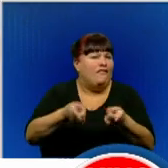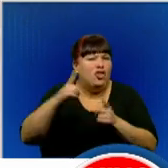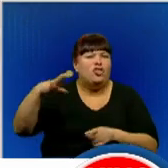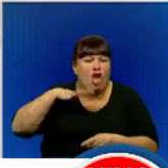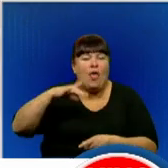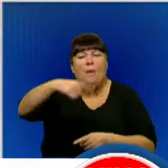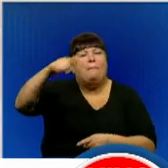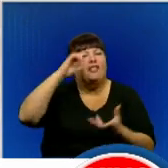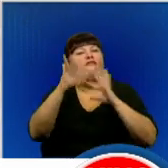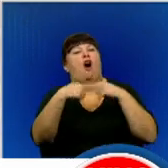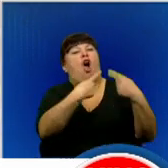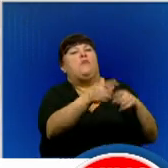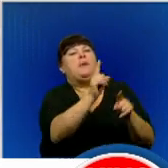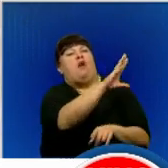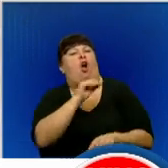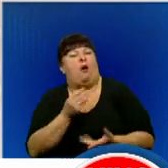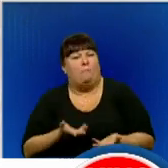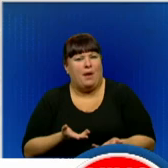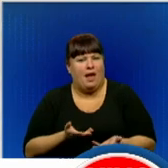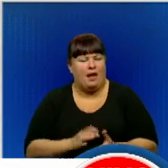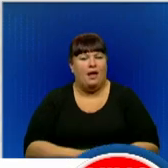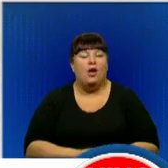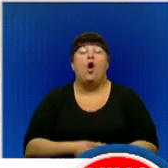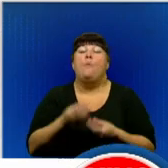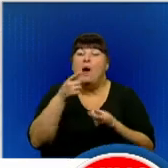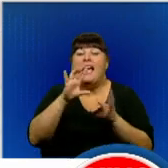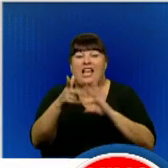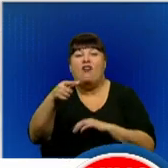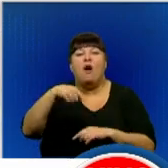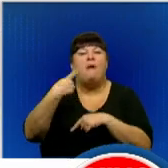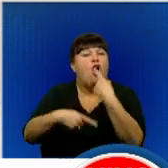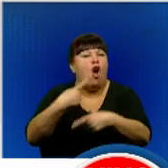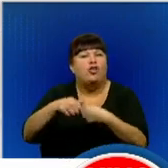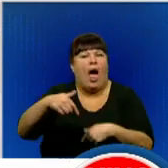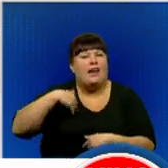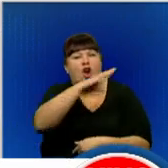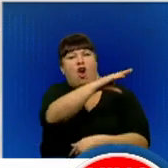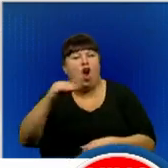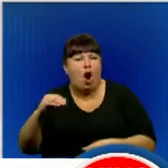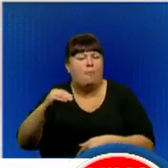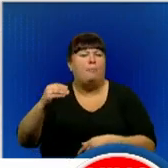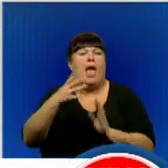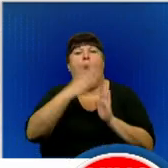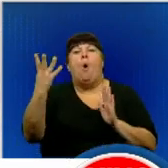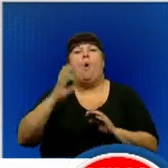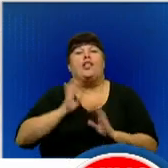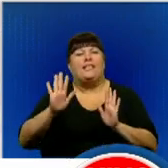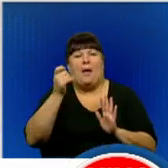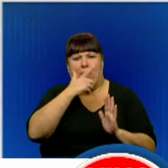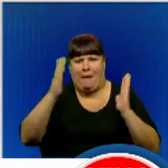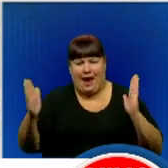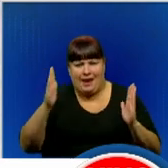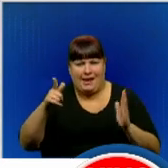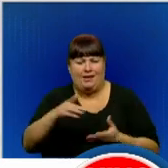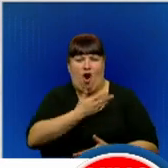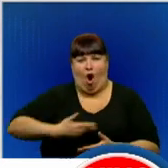para usted el modelo a seguir porque ese es el modelo que se siguió en este país durante los 4 años en